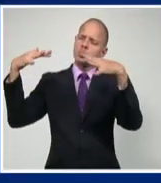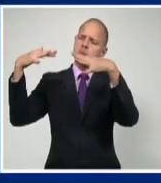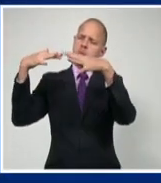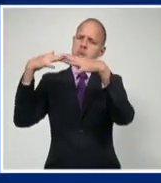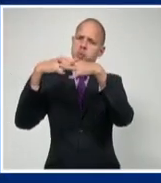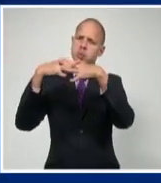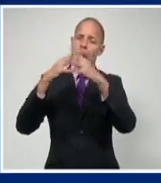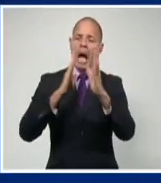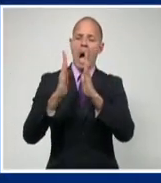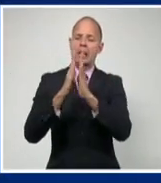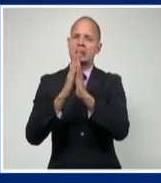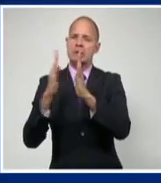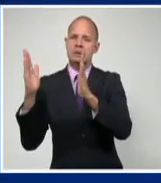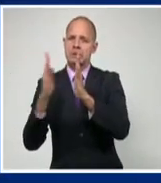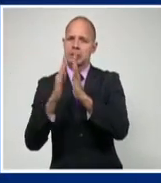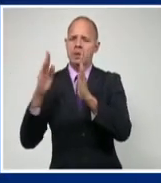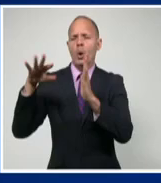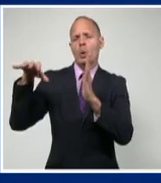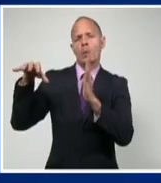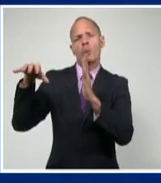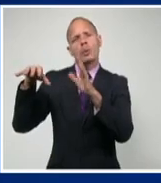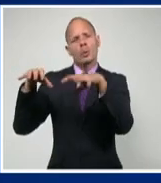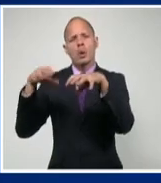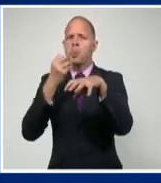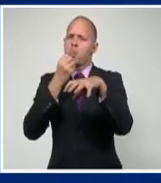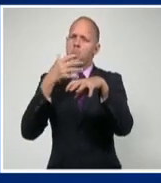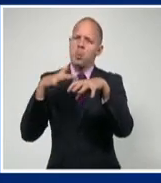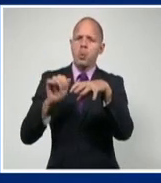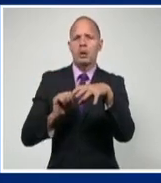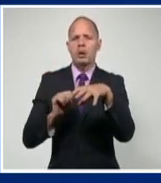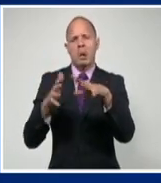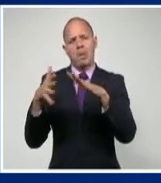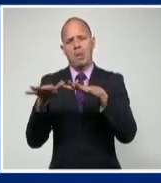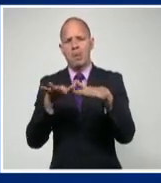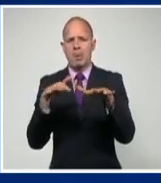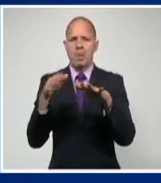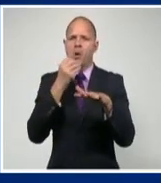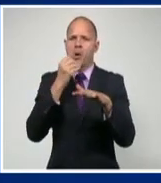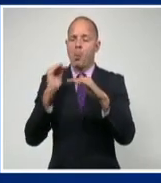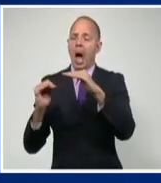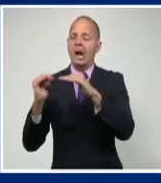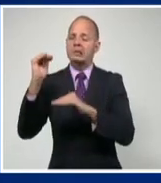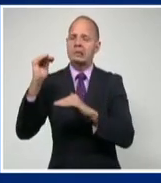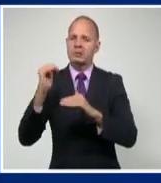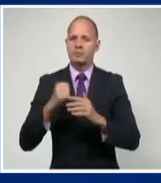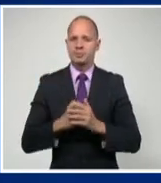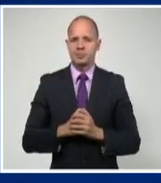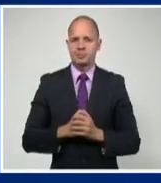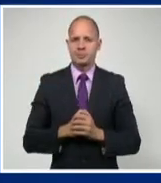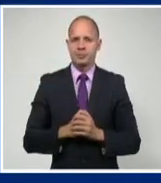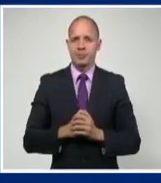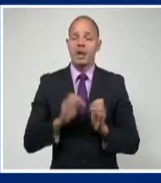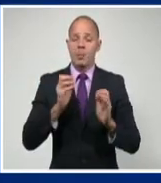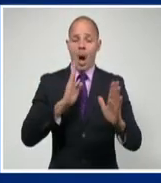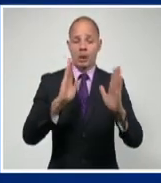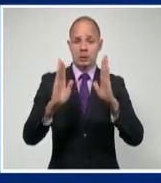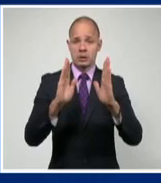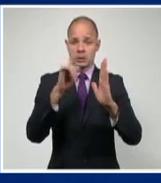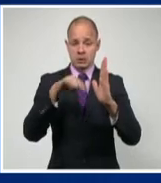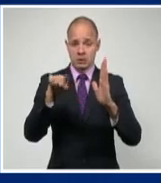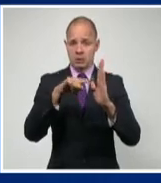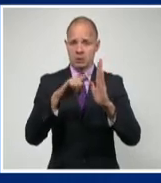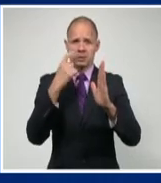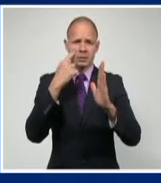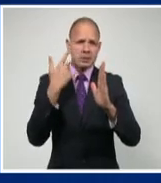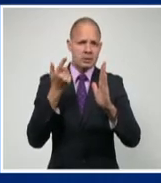región occidental, con chubascos y lluvias que pueden ser más numerosos hacia zonas de la costa norte. En la región central estará